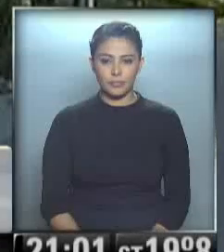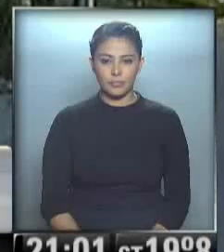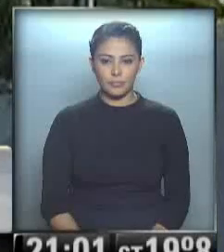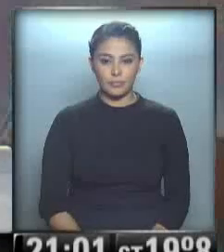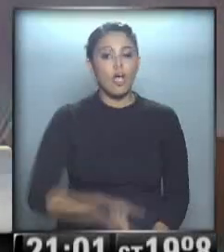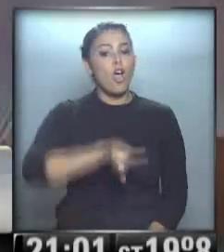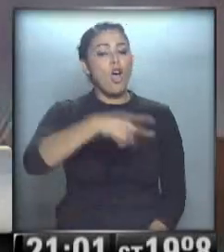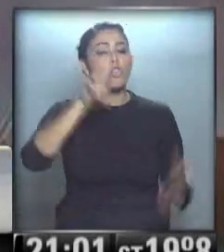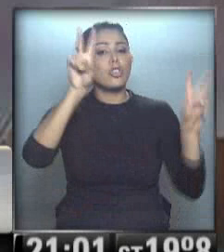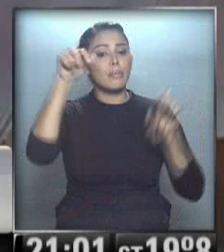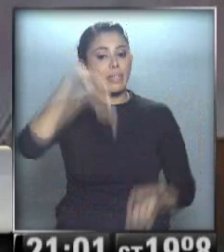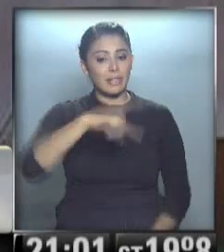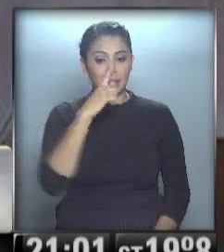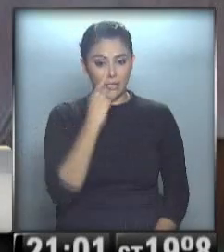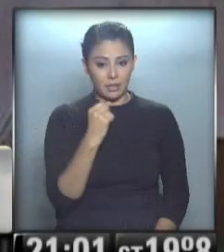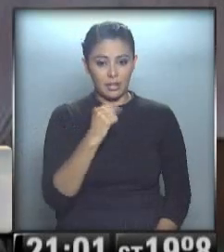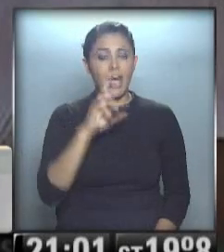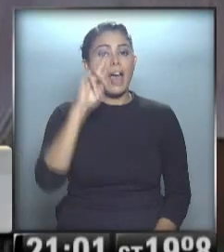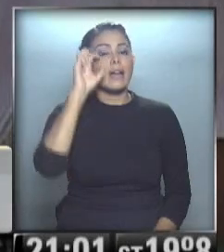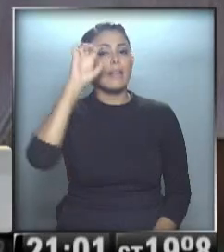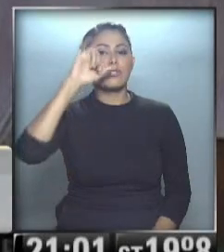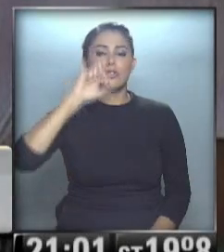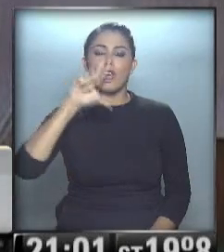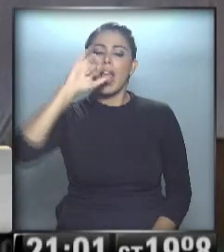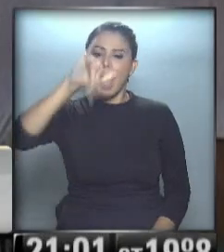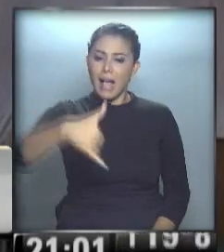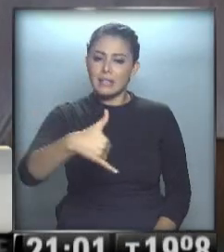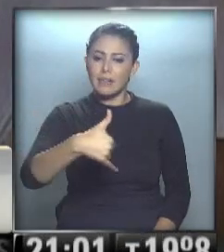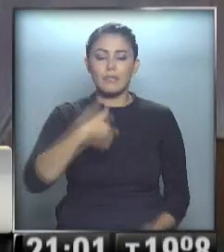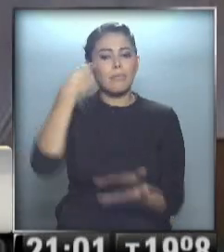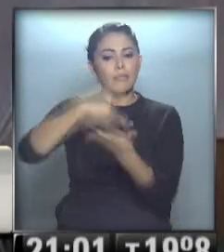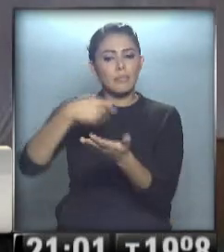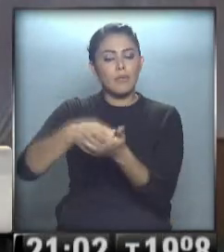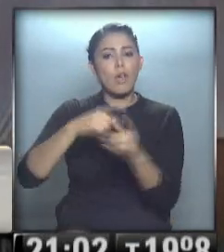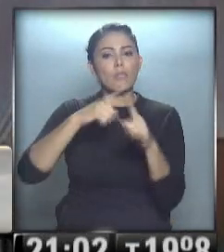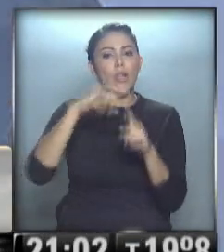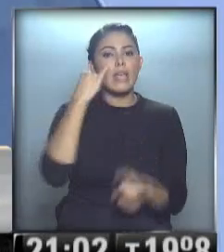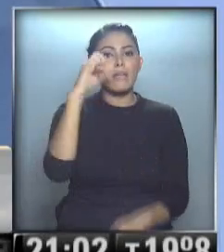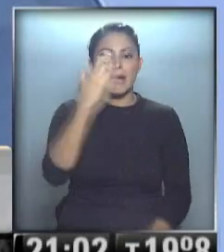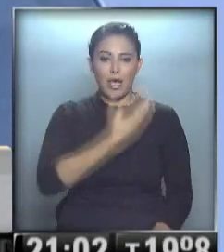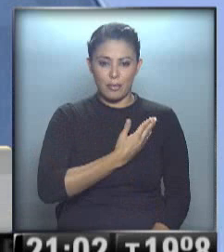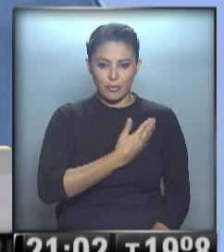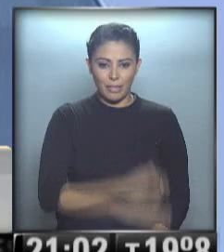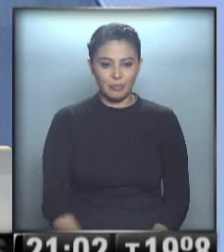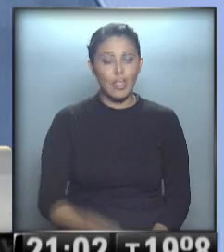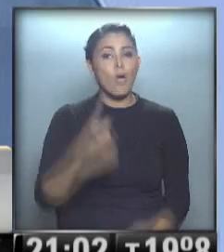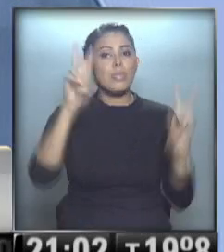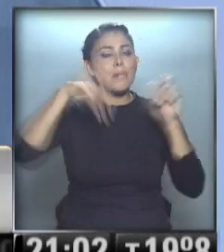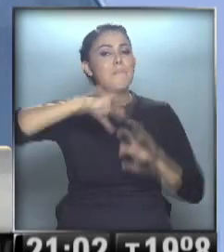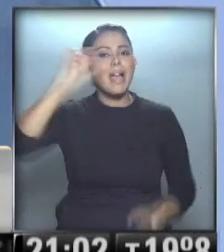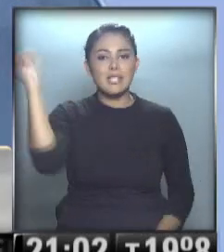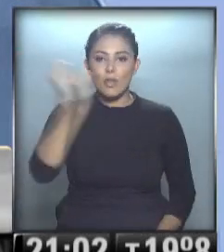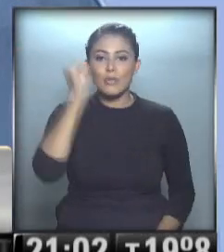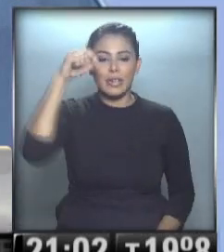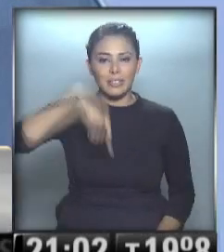Y otro de los temas del día, Repsol aceptó la compensación por YPF. Fue uno de los temas más